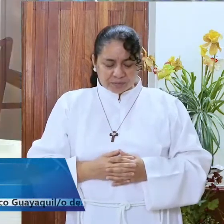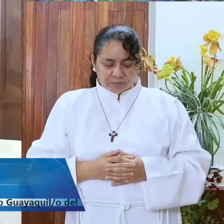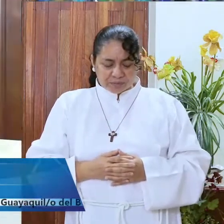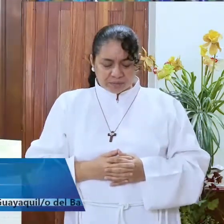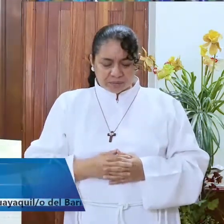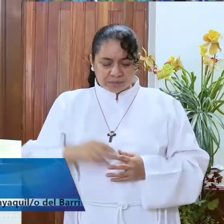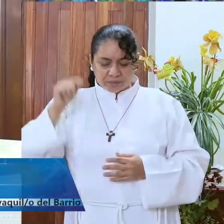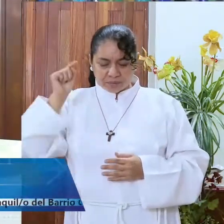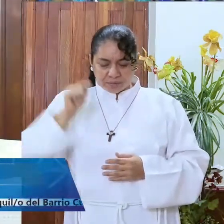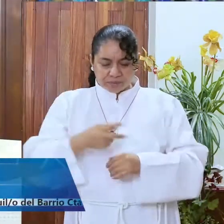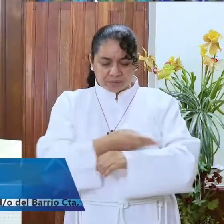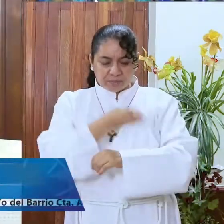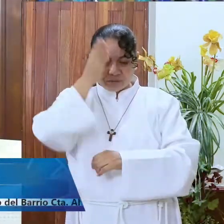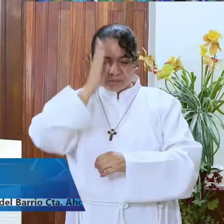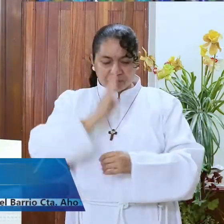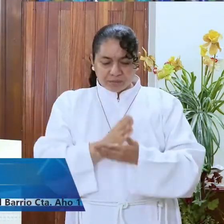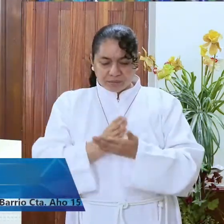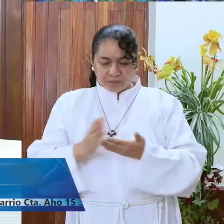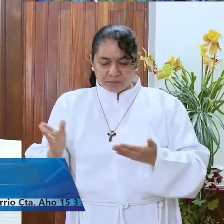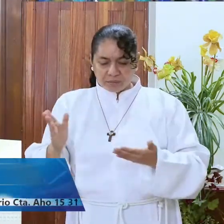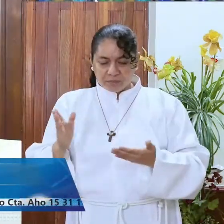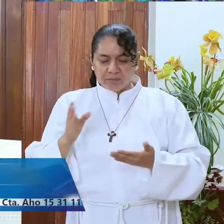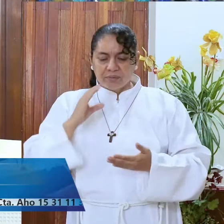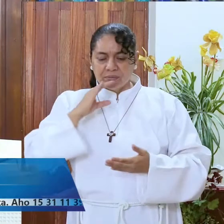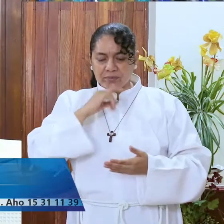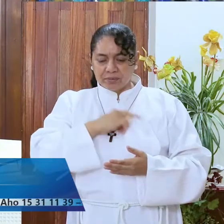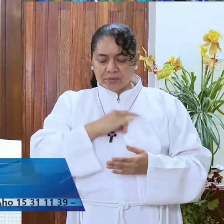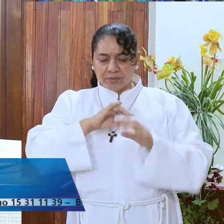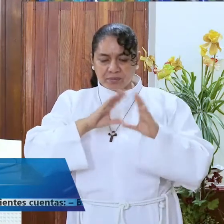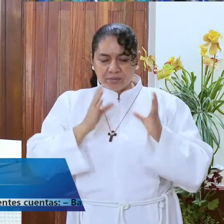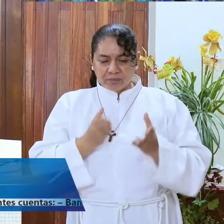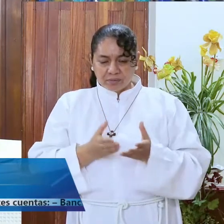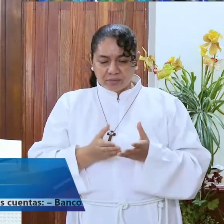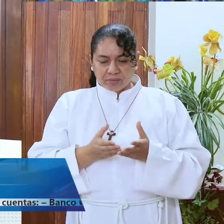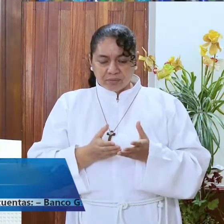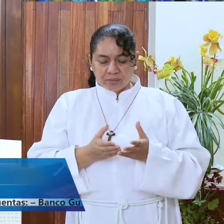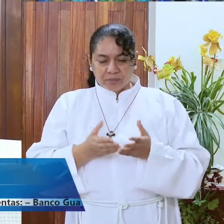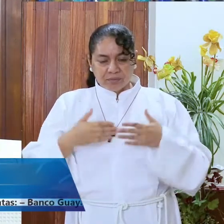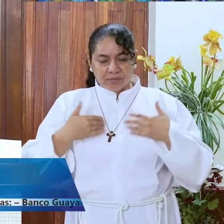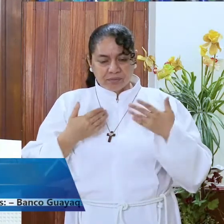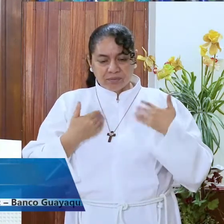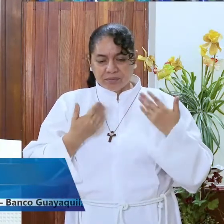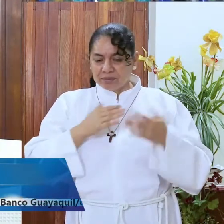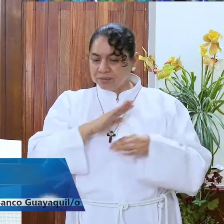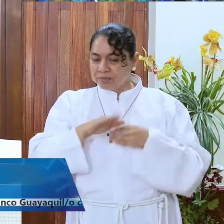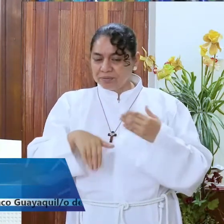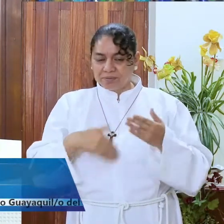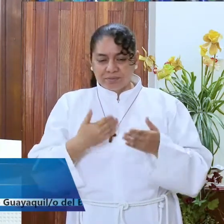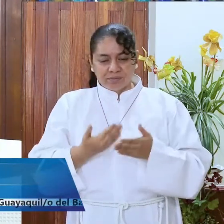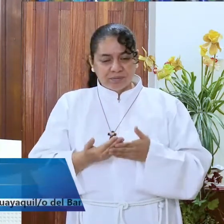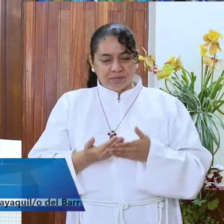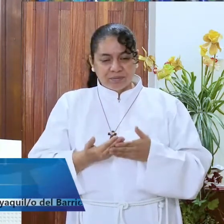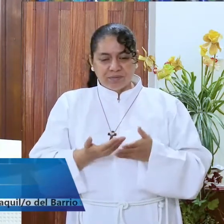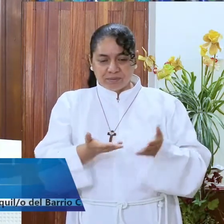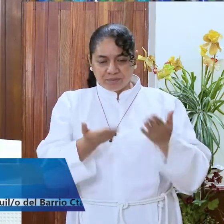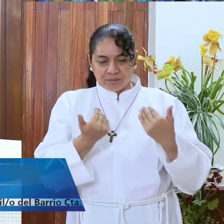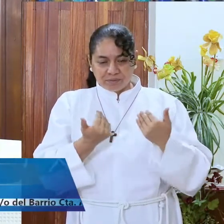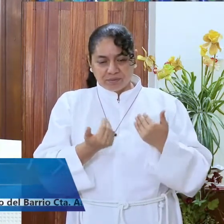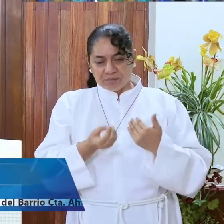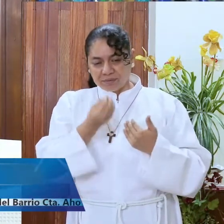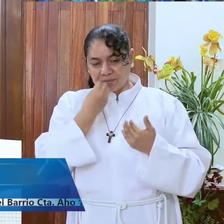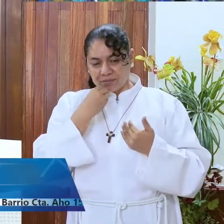este es el cordero de dios que quita el pecado del mundo ellos son los llamados a este banquete